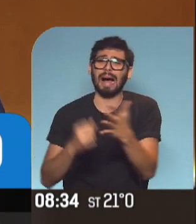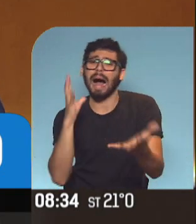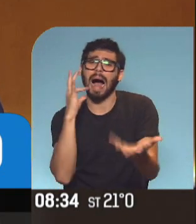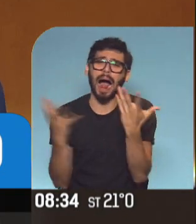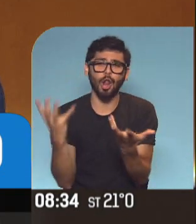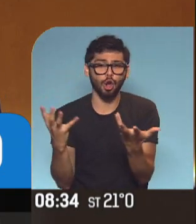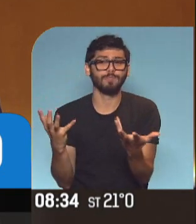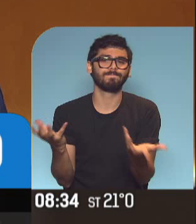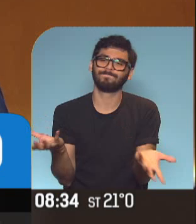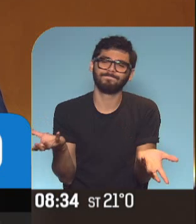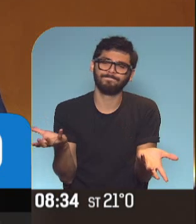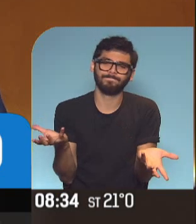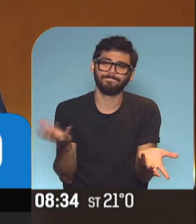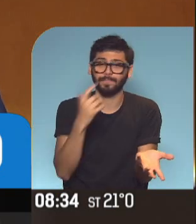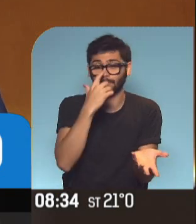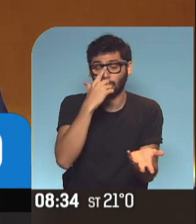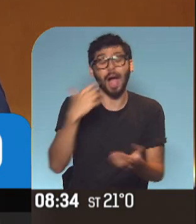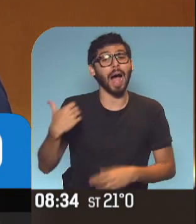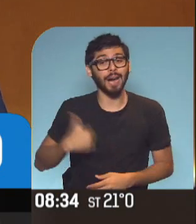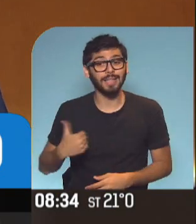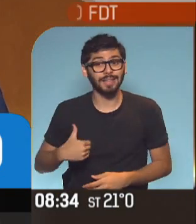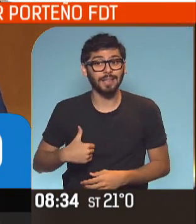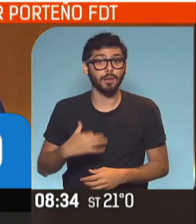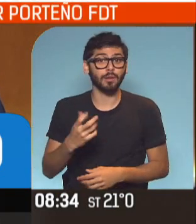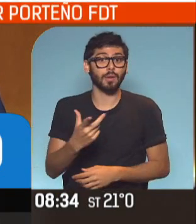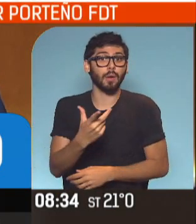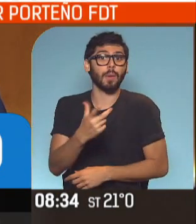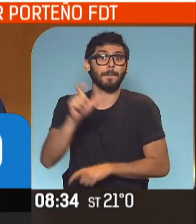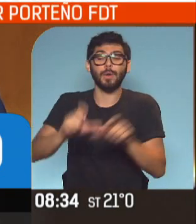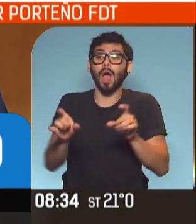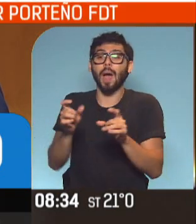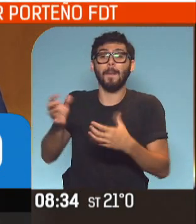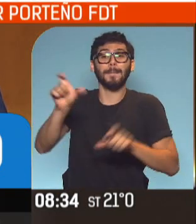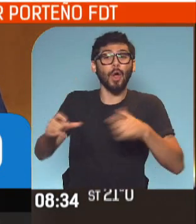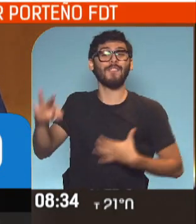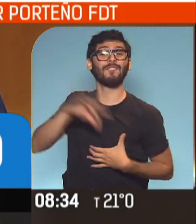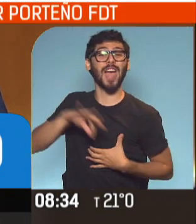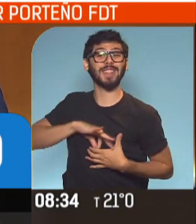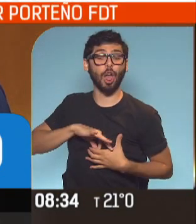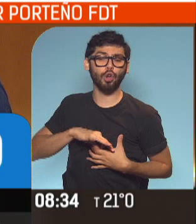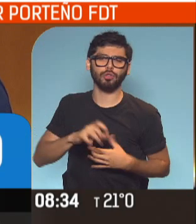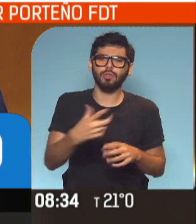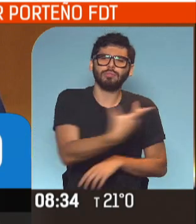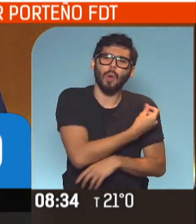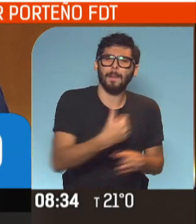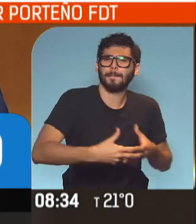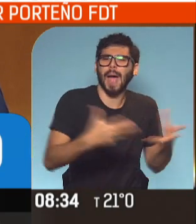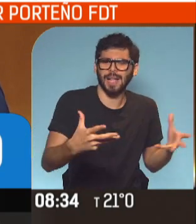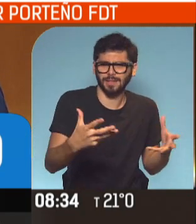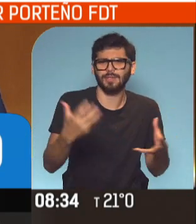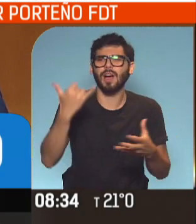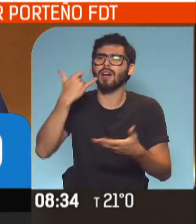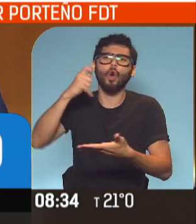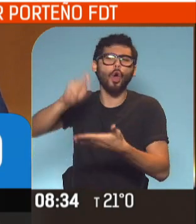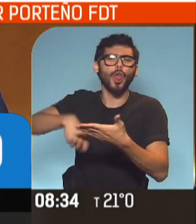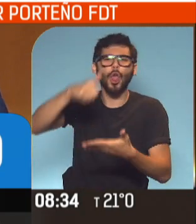en ese contexto a la argentina hoy ya tiene más gente vacunados infectados ha logrado conseguir contratos por más de 60 millones de